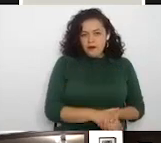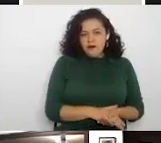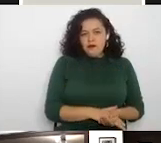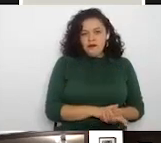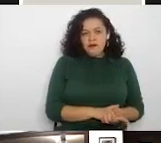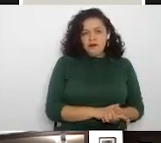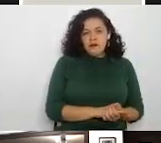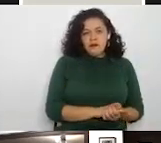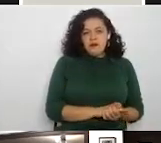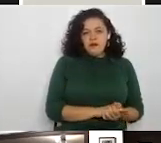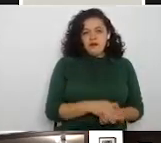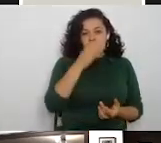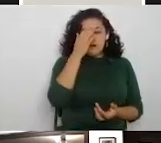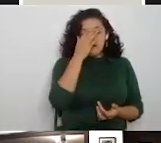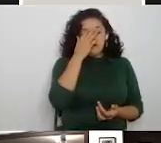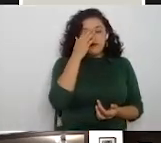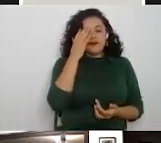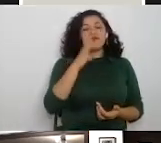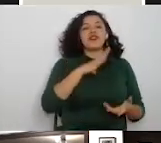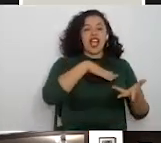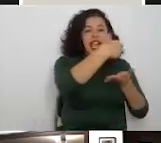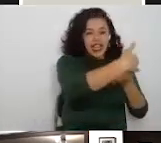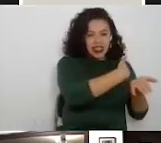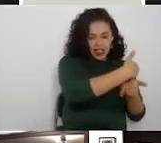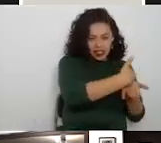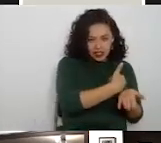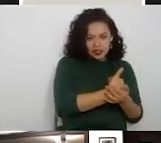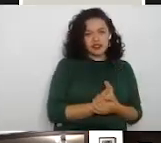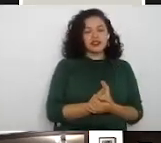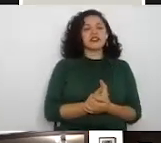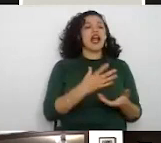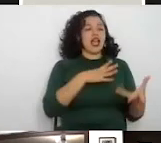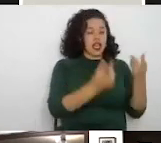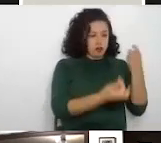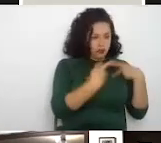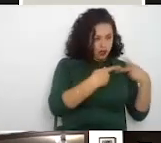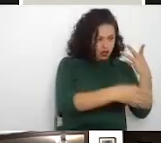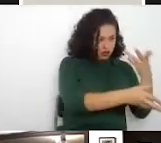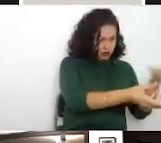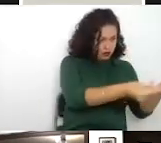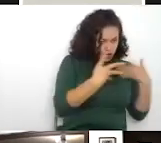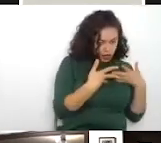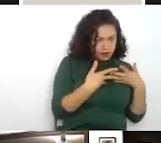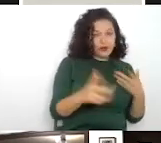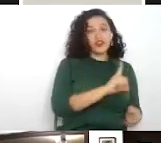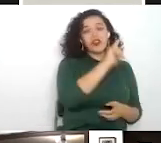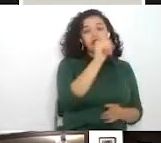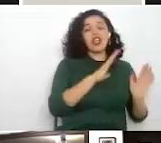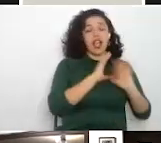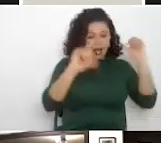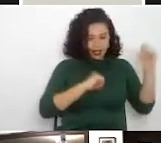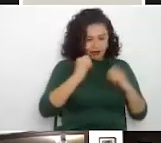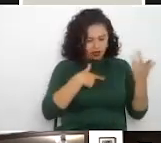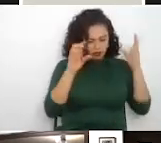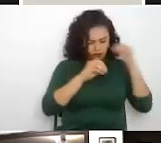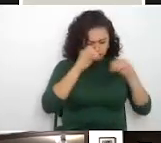que tiene pues una serie de entradas, que hay quienes nos proveen esas entradas. Una vez que se realizan las actividades, pues lo que